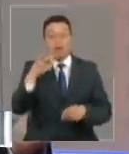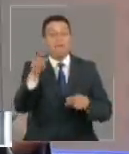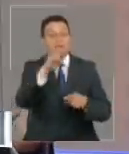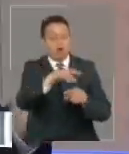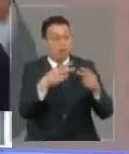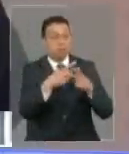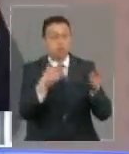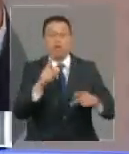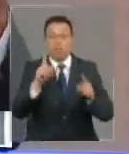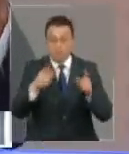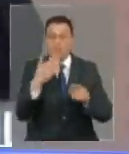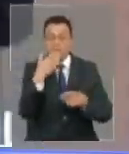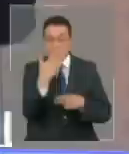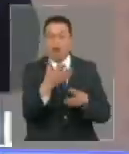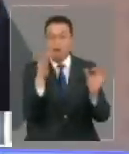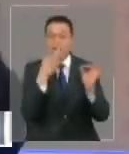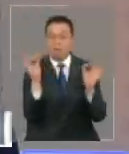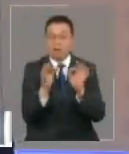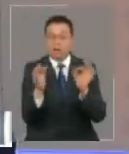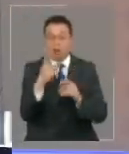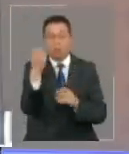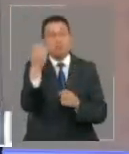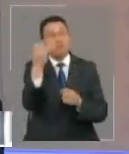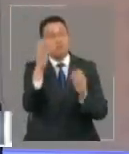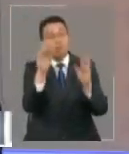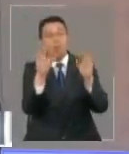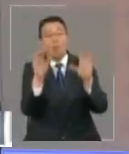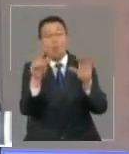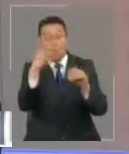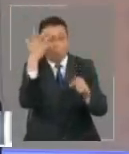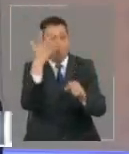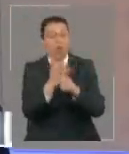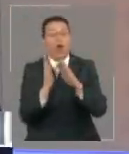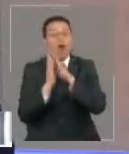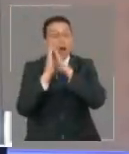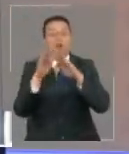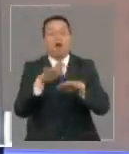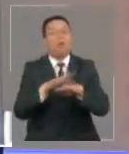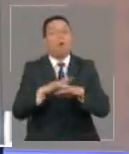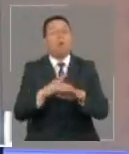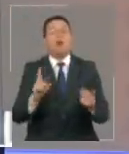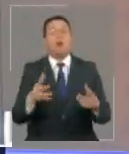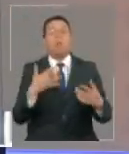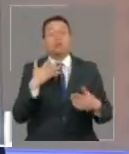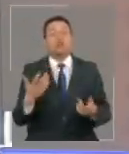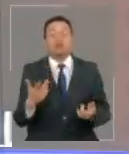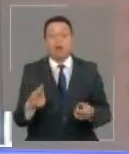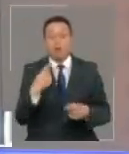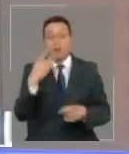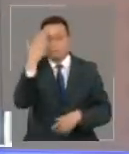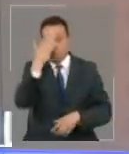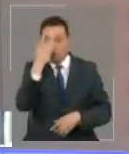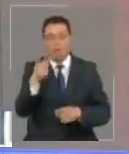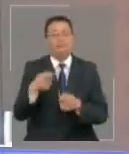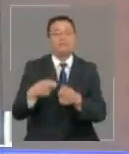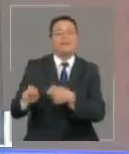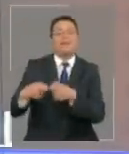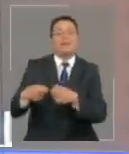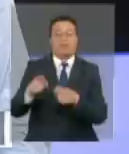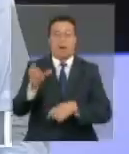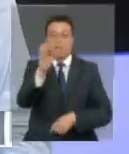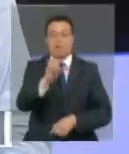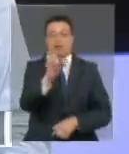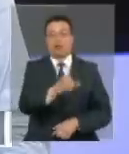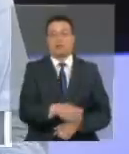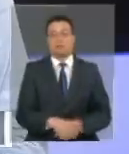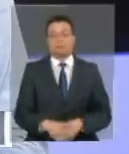tendrán que dar explicaciones, porque ahí hay cientos de camas que no están siendo ocupadas. ¿Por qué? Porque hay algunos que están mucho más preocupados de la salud del mercado que de la salud de las personas.